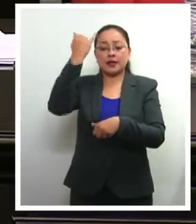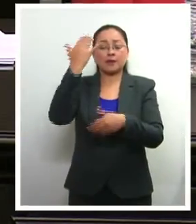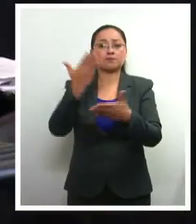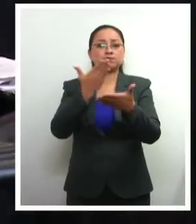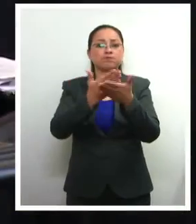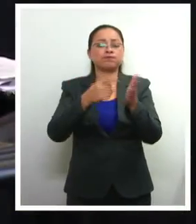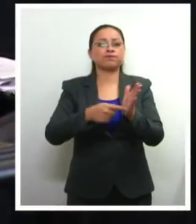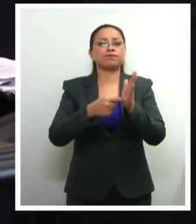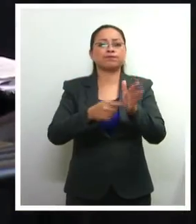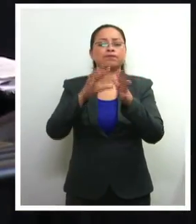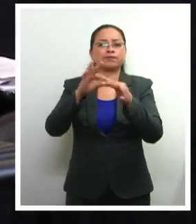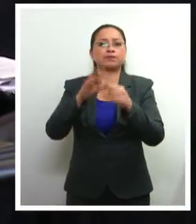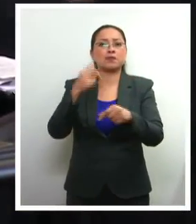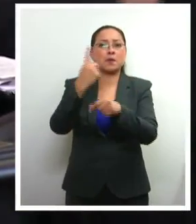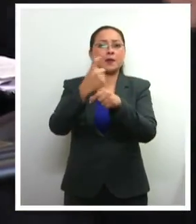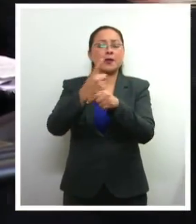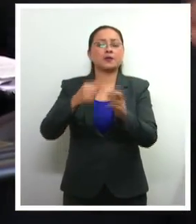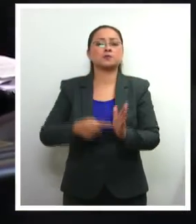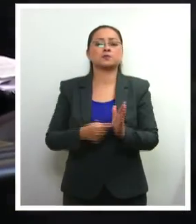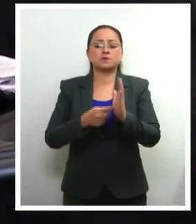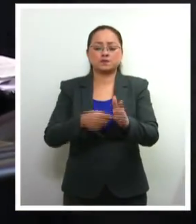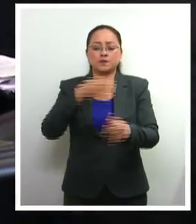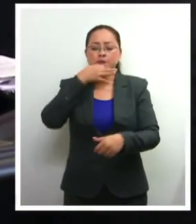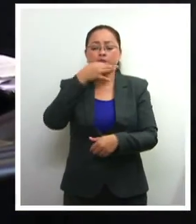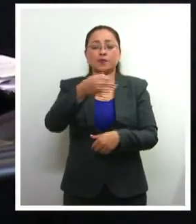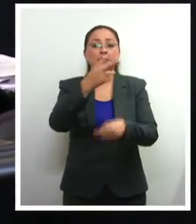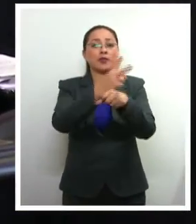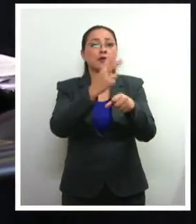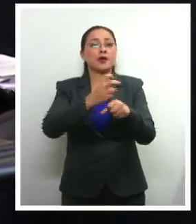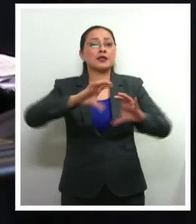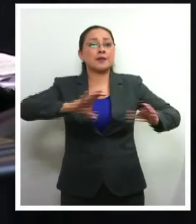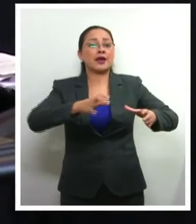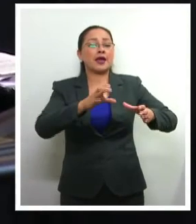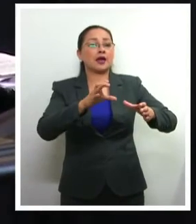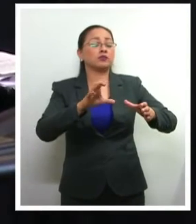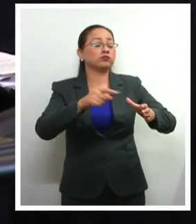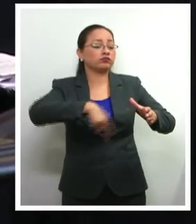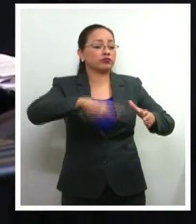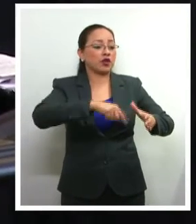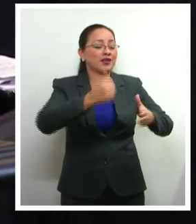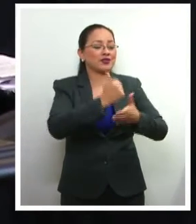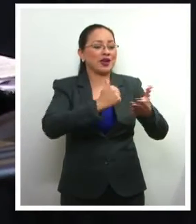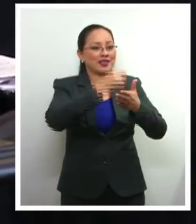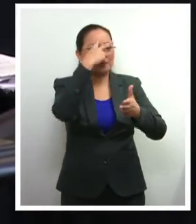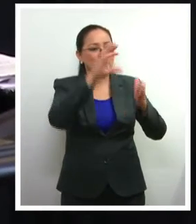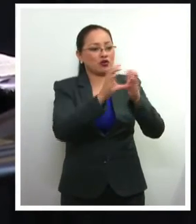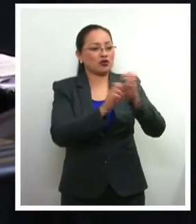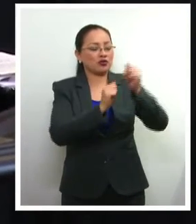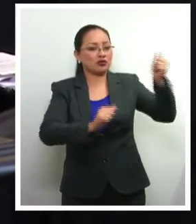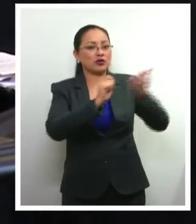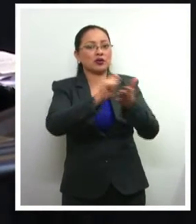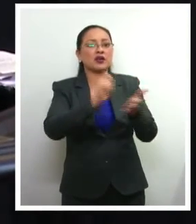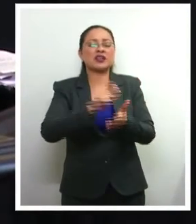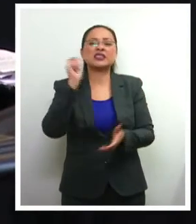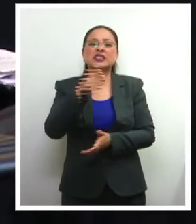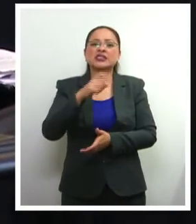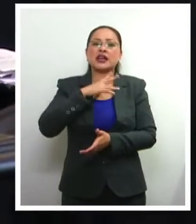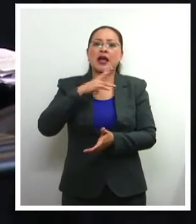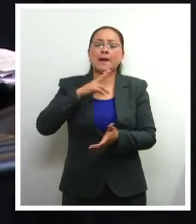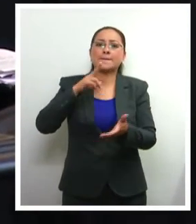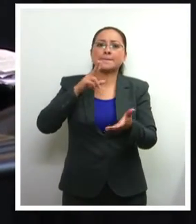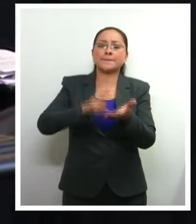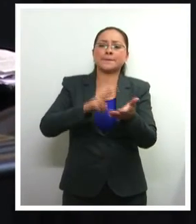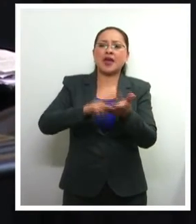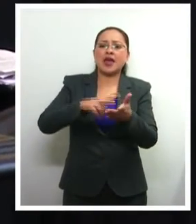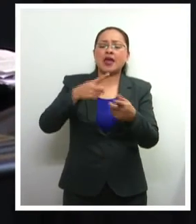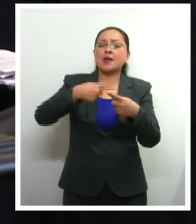dice lo siguiente. Primero, se exhorta a la Asamblea Constituyente de la Ciudad de México para hacer valer el derecho a la diversidad